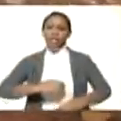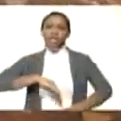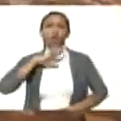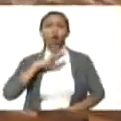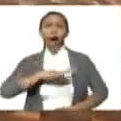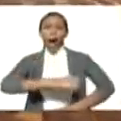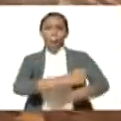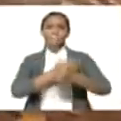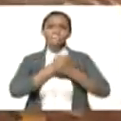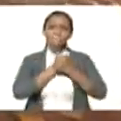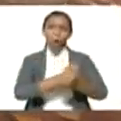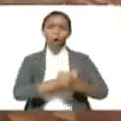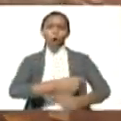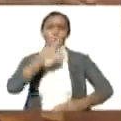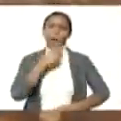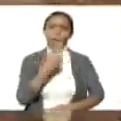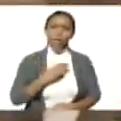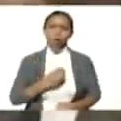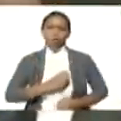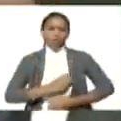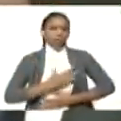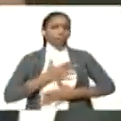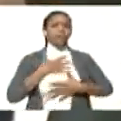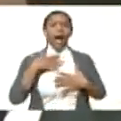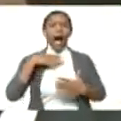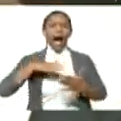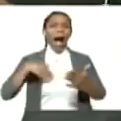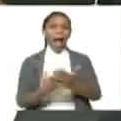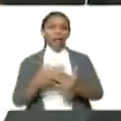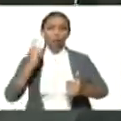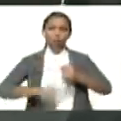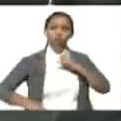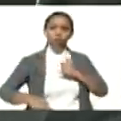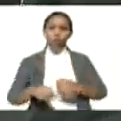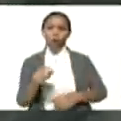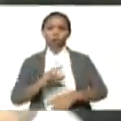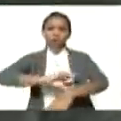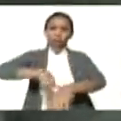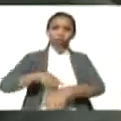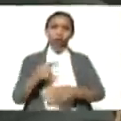de compromiso, de pasión, hasta el último segundo de la vida.